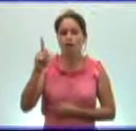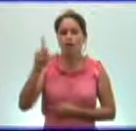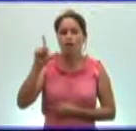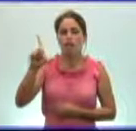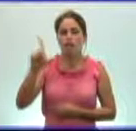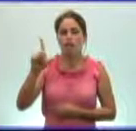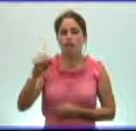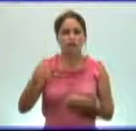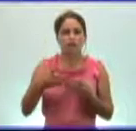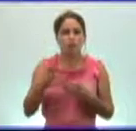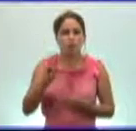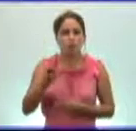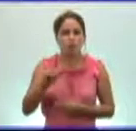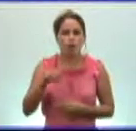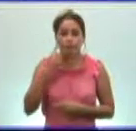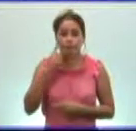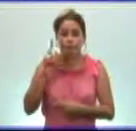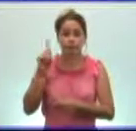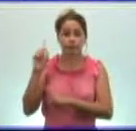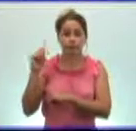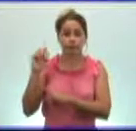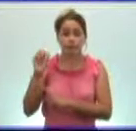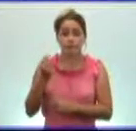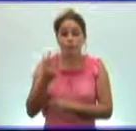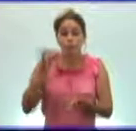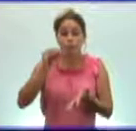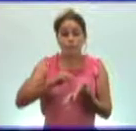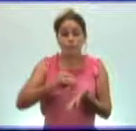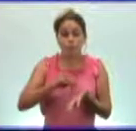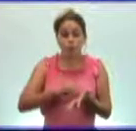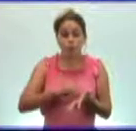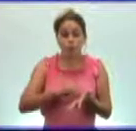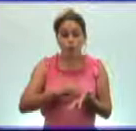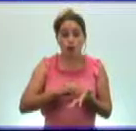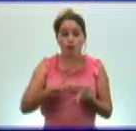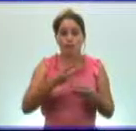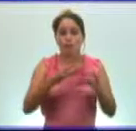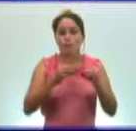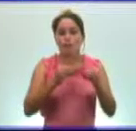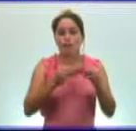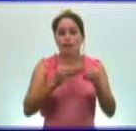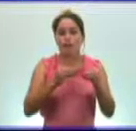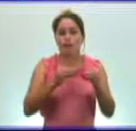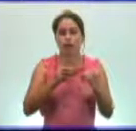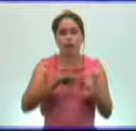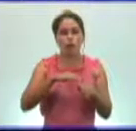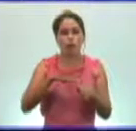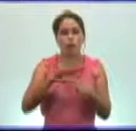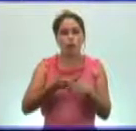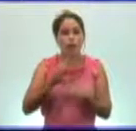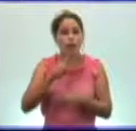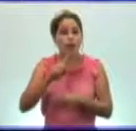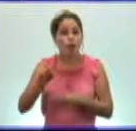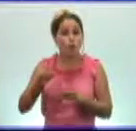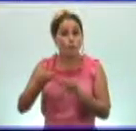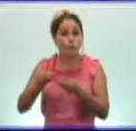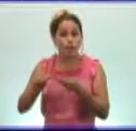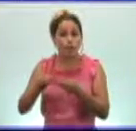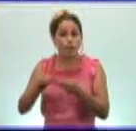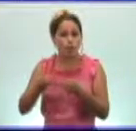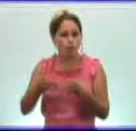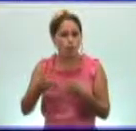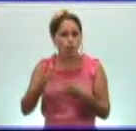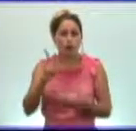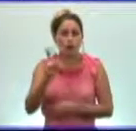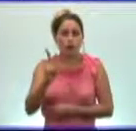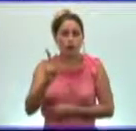sal binaria. Primero colocamos el símbolo del elemento metálico y a continuación el símbolo del elemento no metálico. Esta sería la fórmula. Es